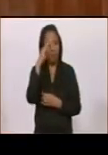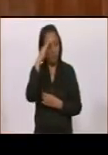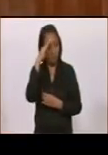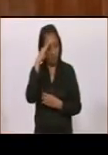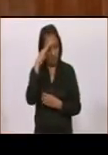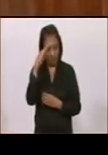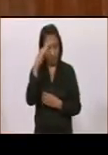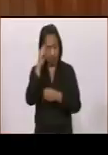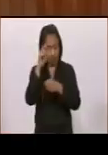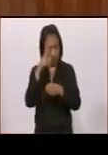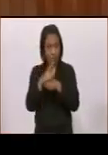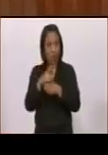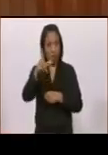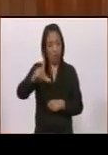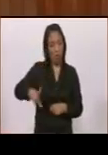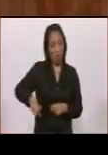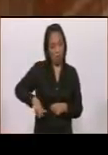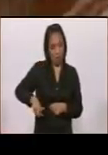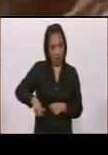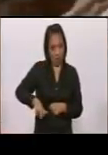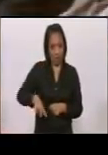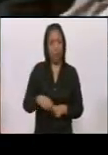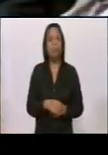Secretario de Gobernación,